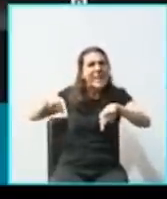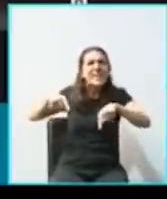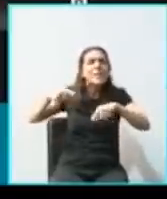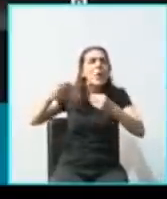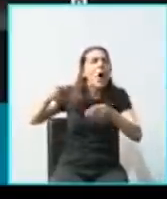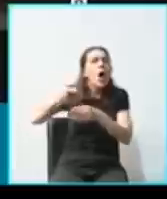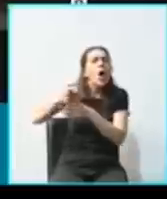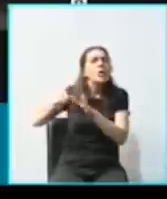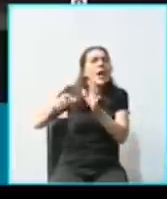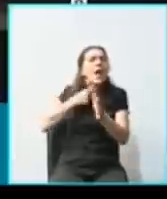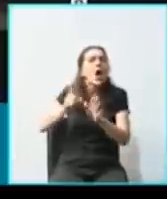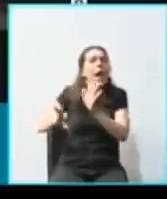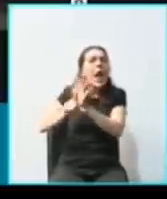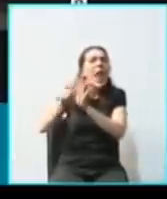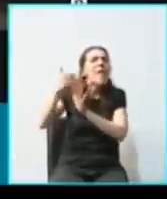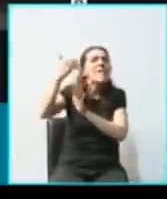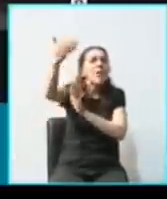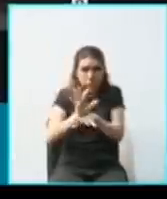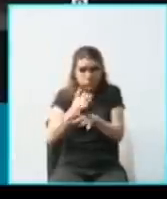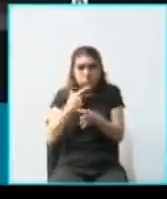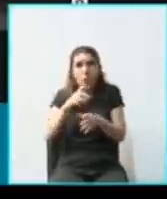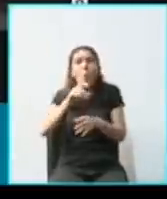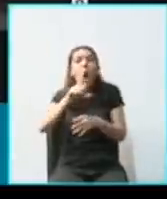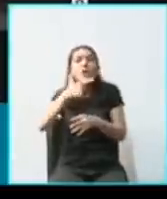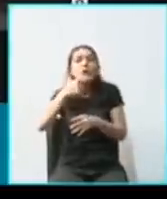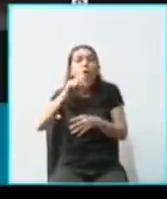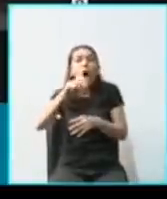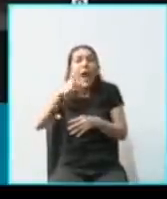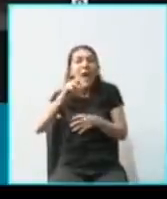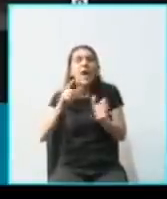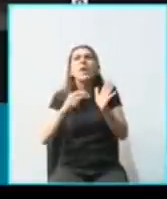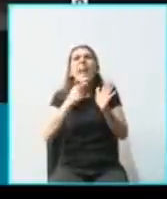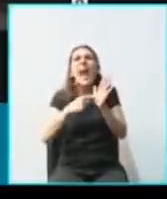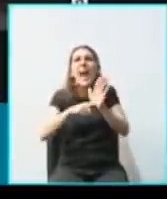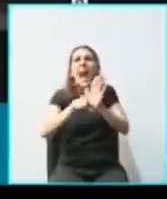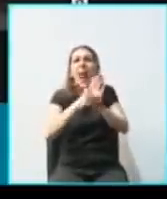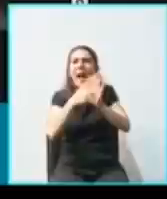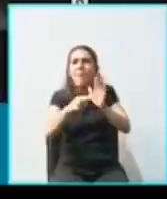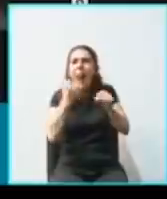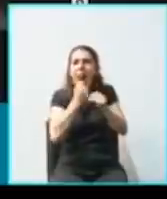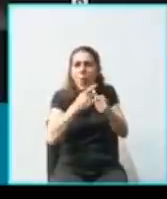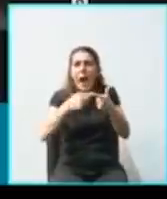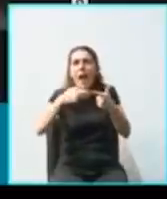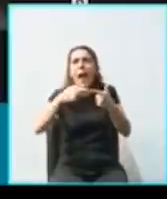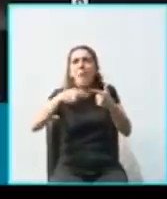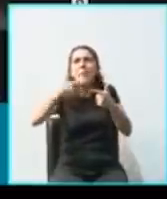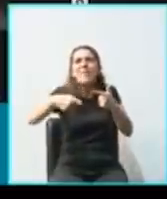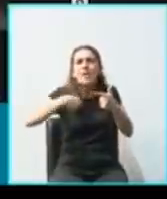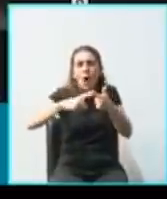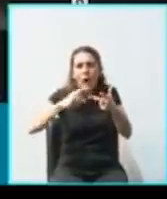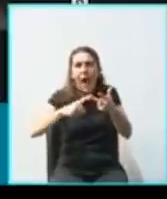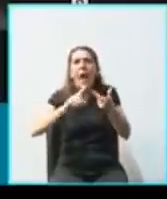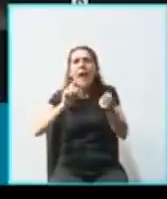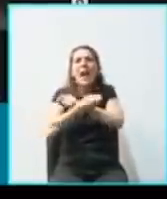Es decir, que es más amplio de lo que pensábamos. Pero en Brasil pasó la reforma previsional, la contrarreforma educativa,